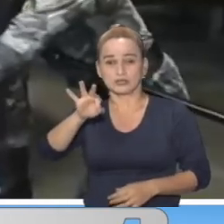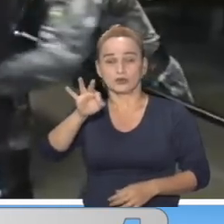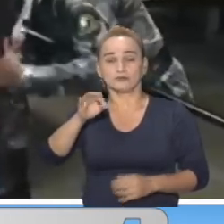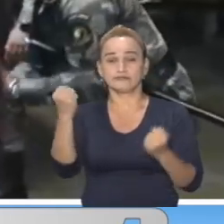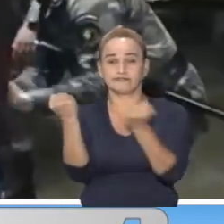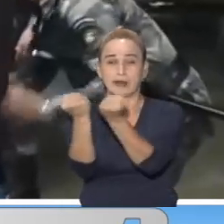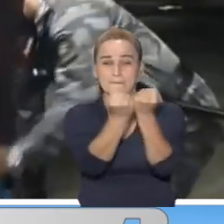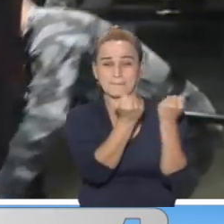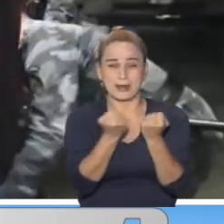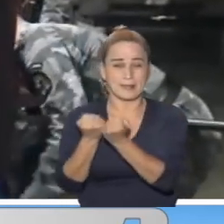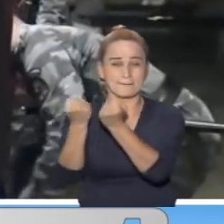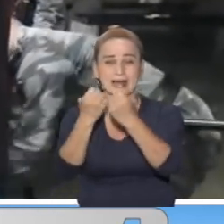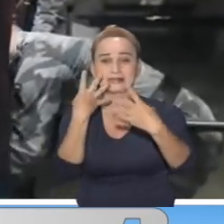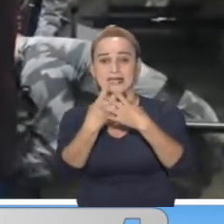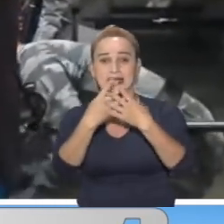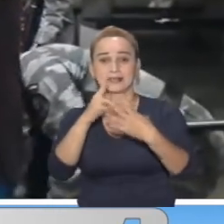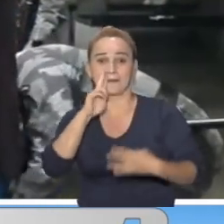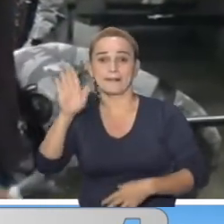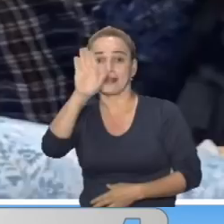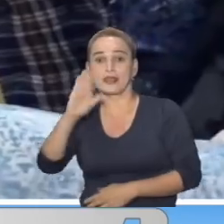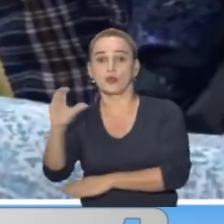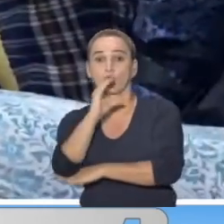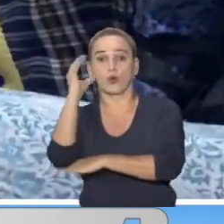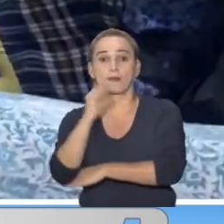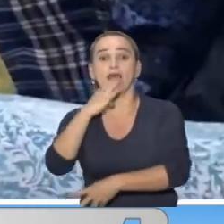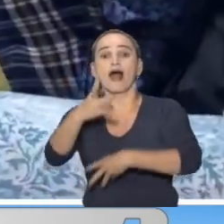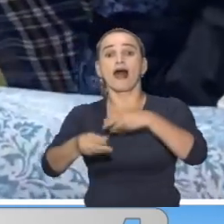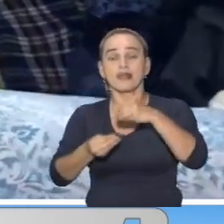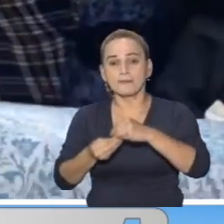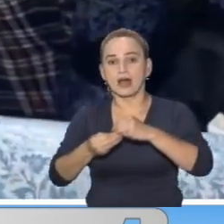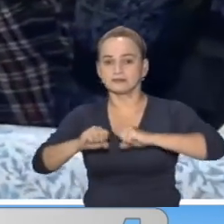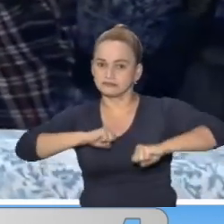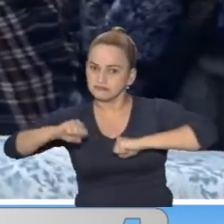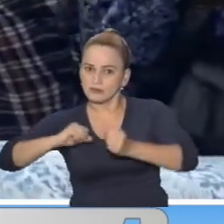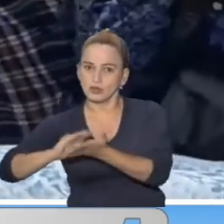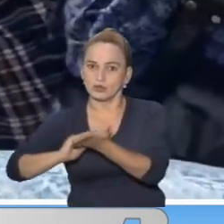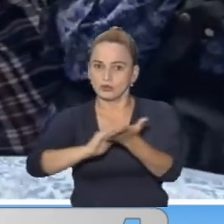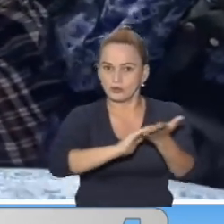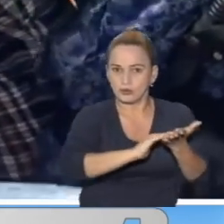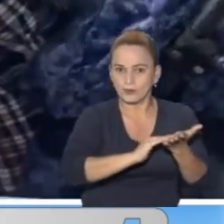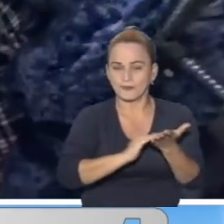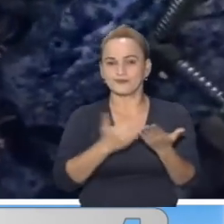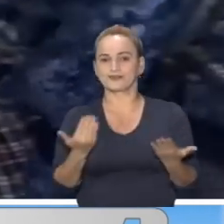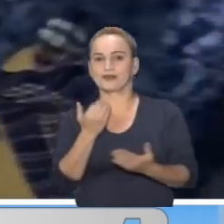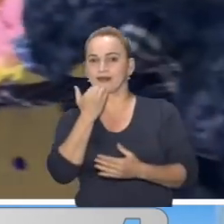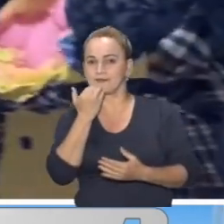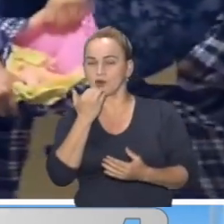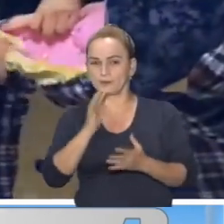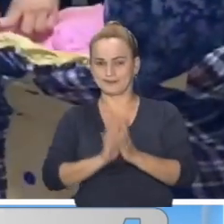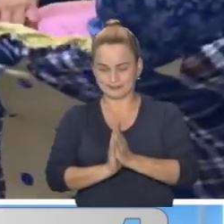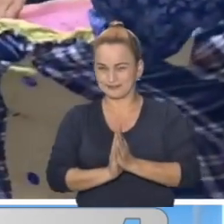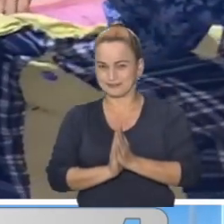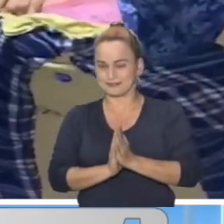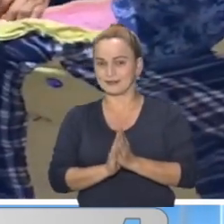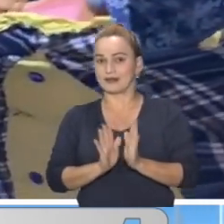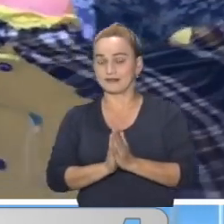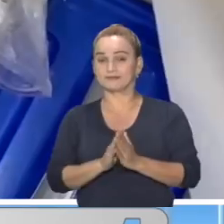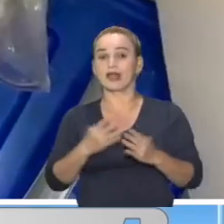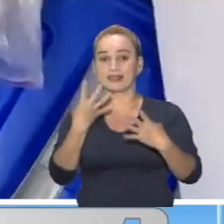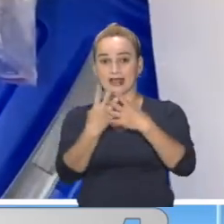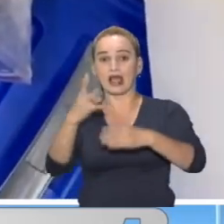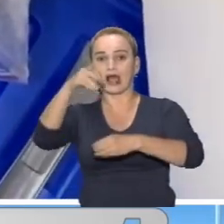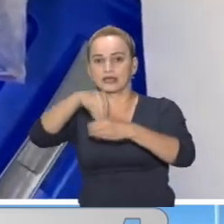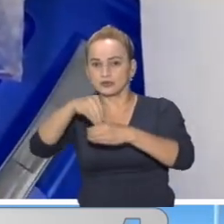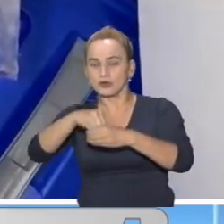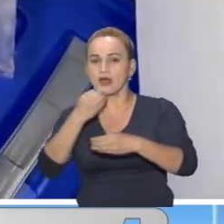hacinamiento en las cárceles del país y que además se trabaja en la restauración de bloqueadores para que las personas que están en este lugar